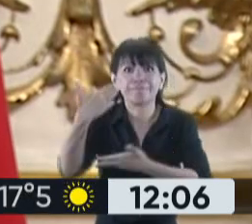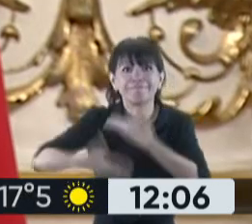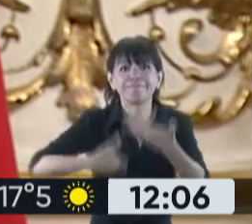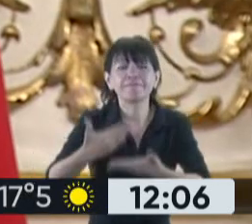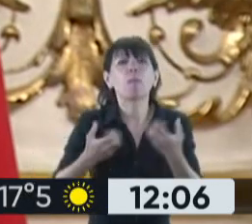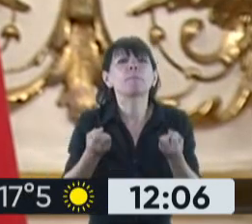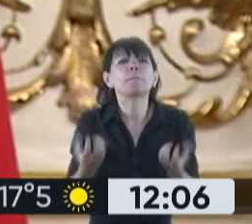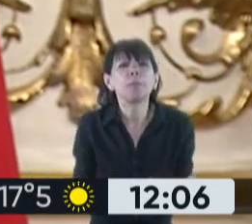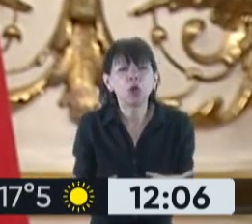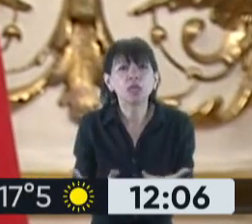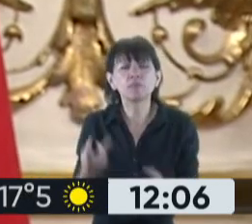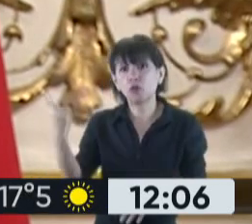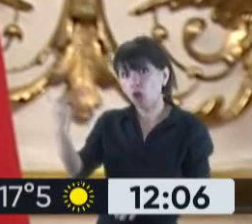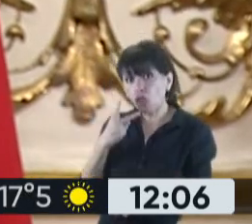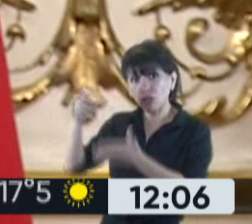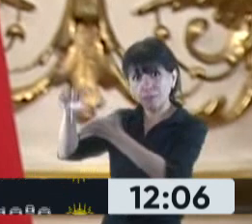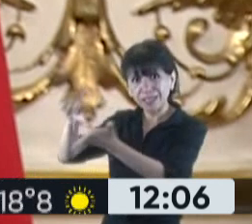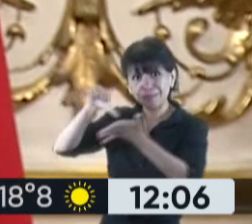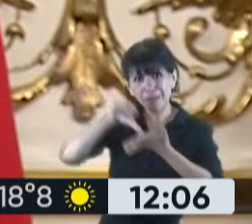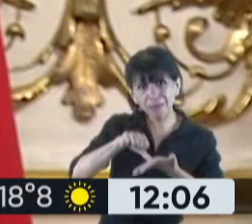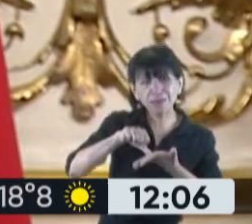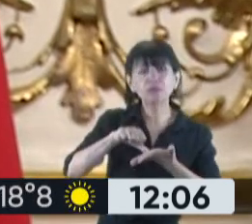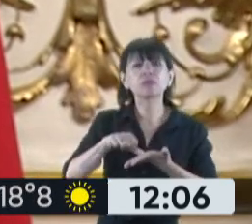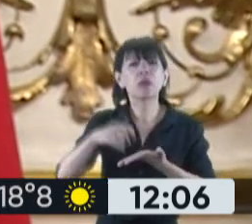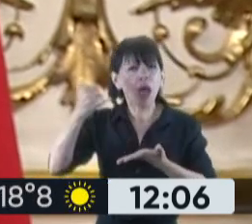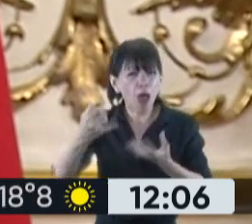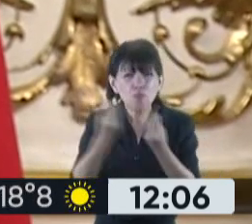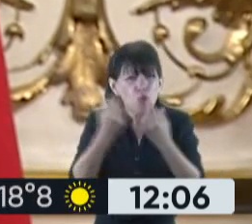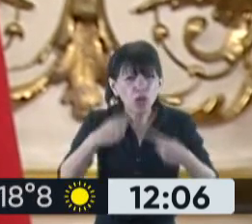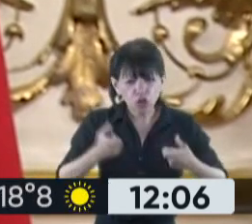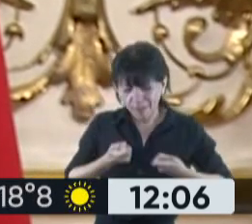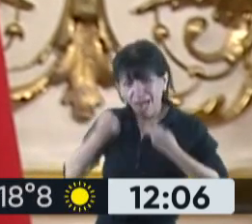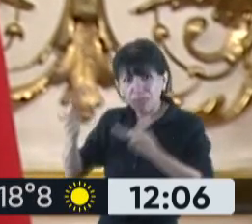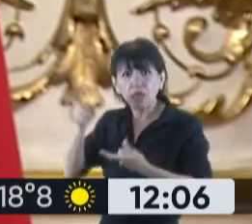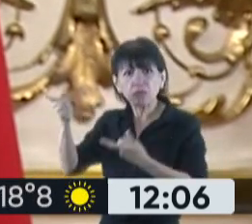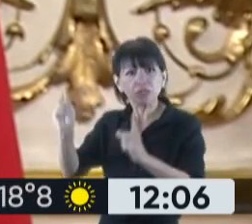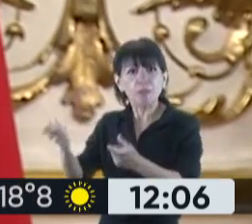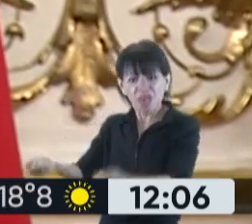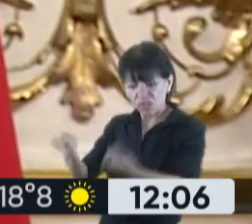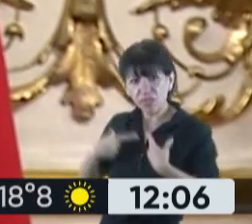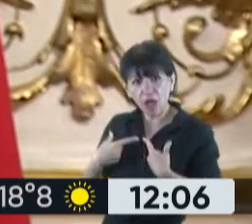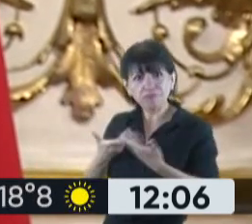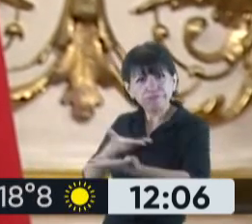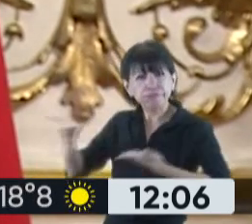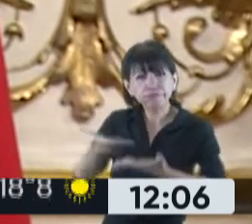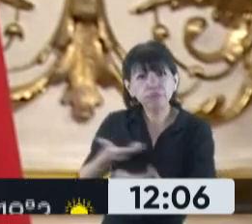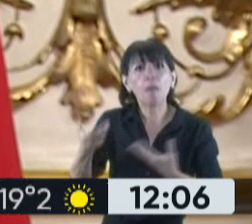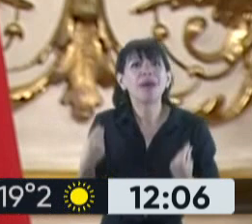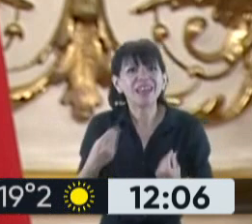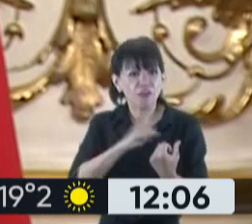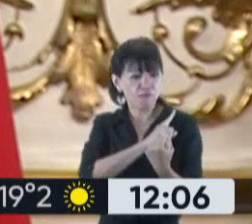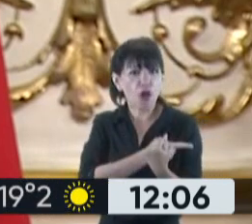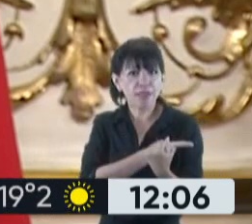tenemos muchos ambos países para darnos y para potenciar nuestras